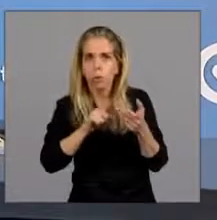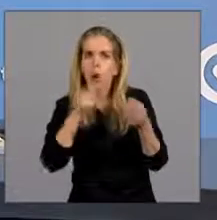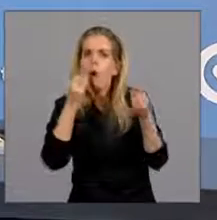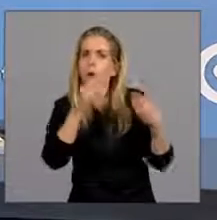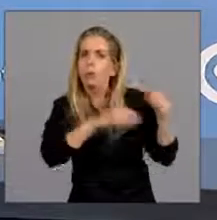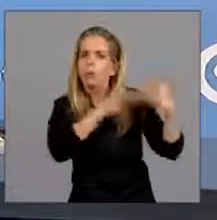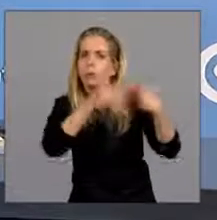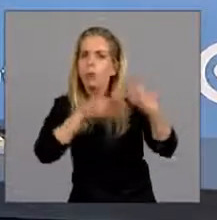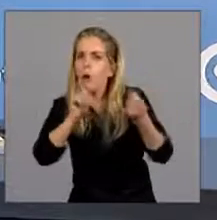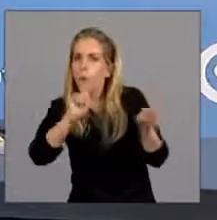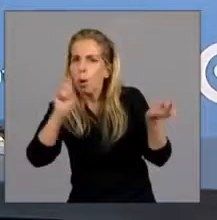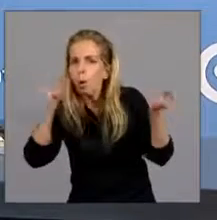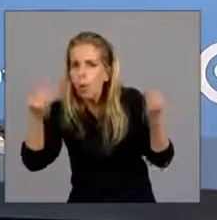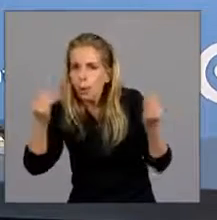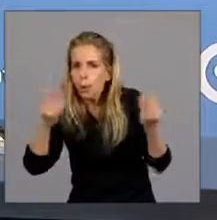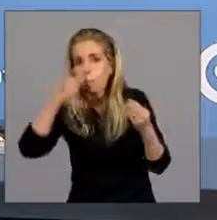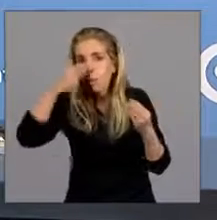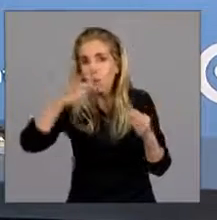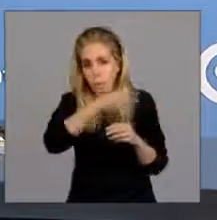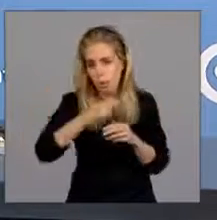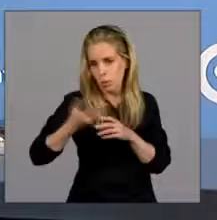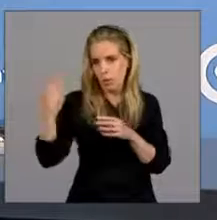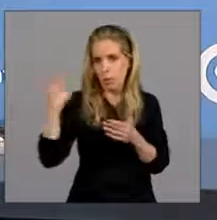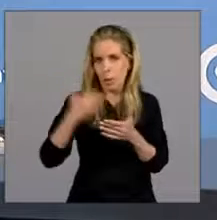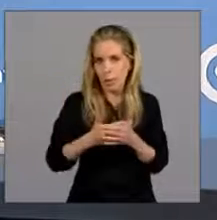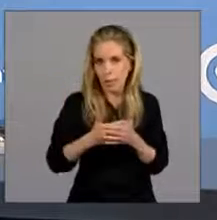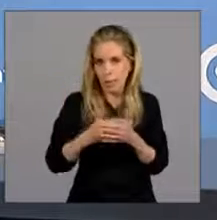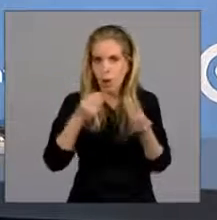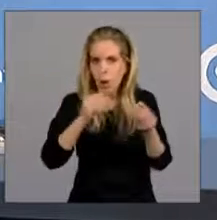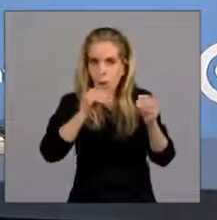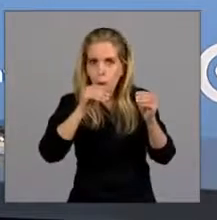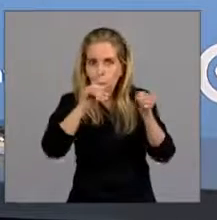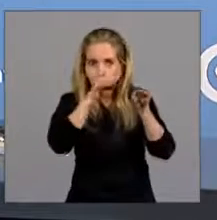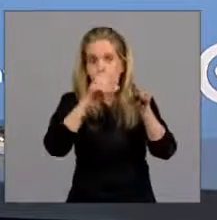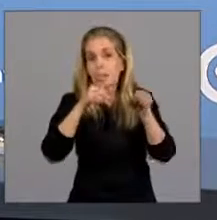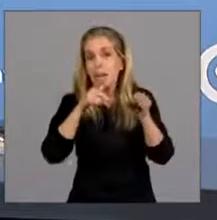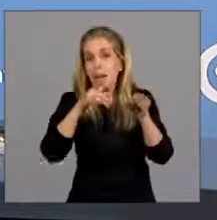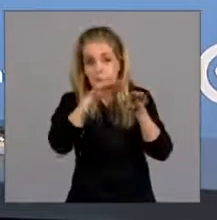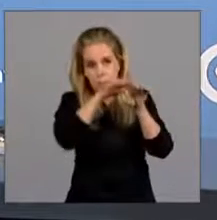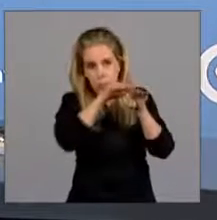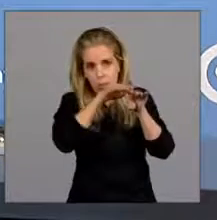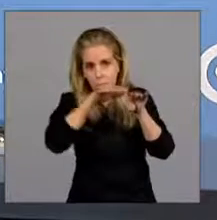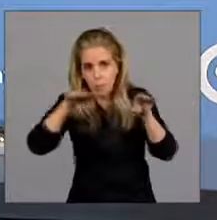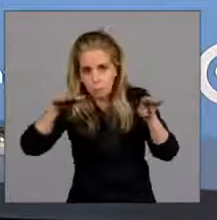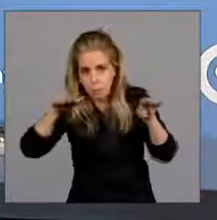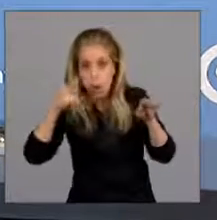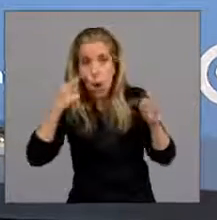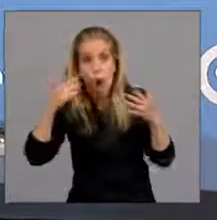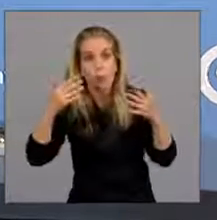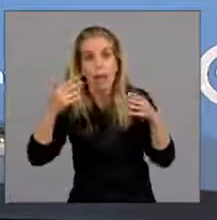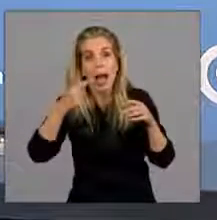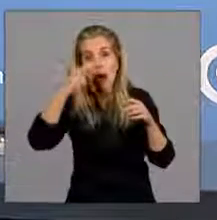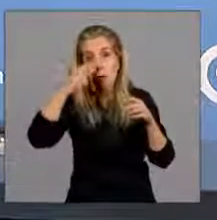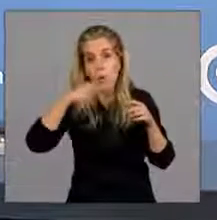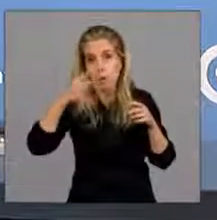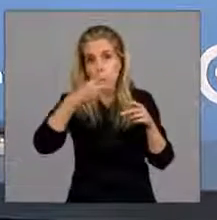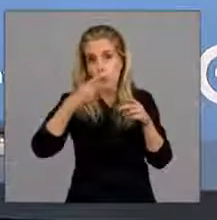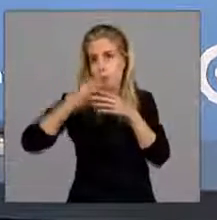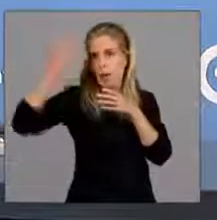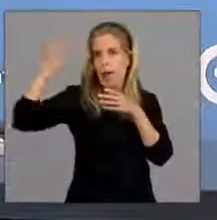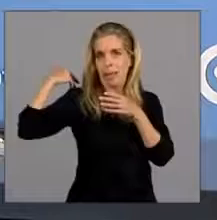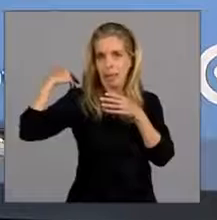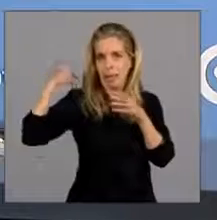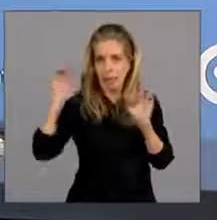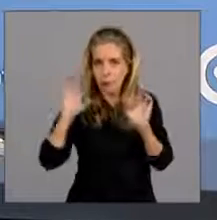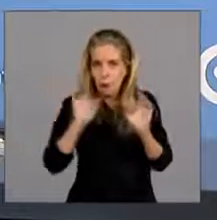evolución, también como dije, en los últimos 15 días está estable, pero compará con los 15 días anteriores, donde tenías